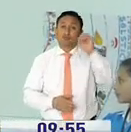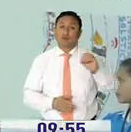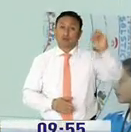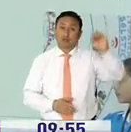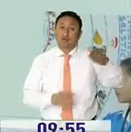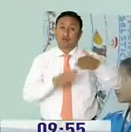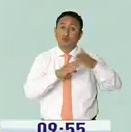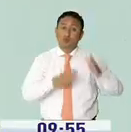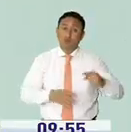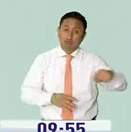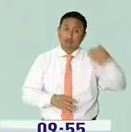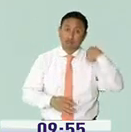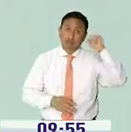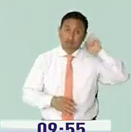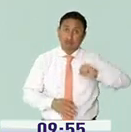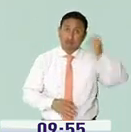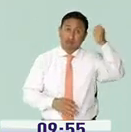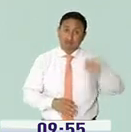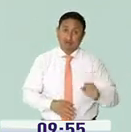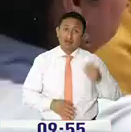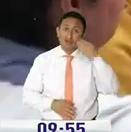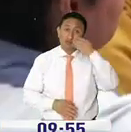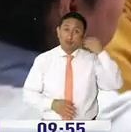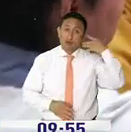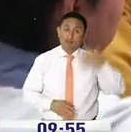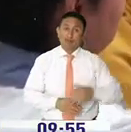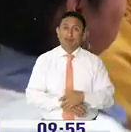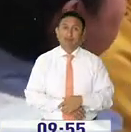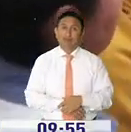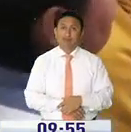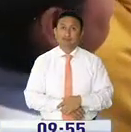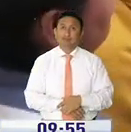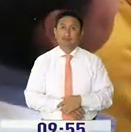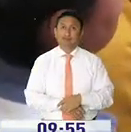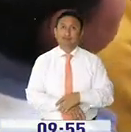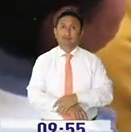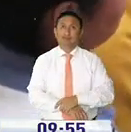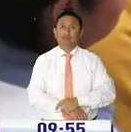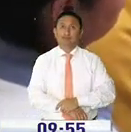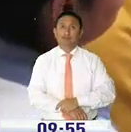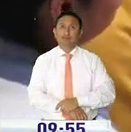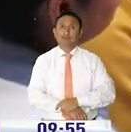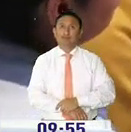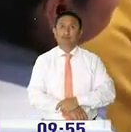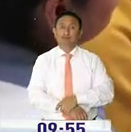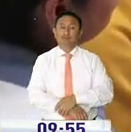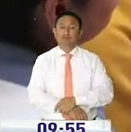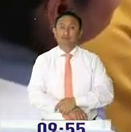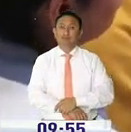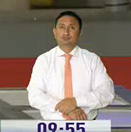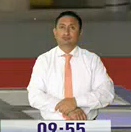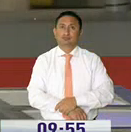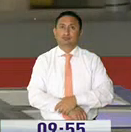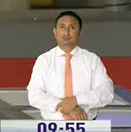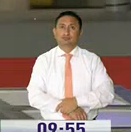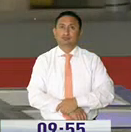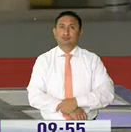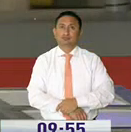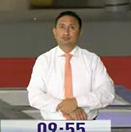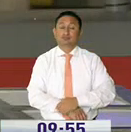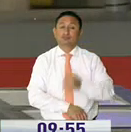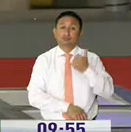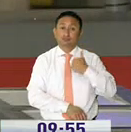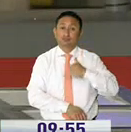los estudiantes tienen acceso en la región Sierra y Amazonía. Informó Priscila Cadena.